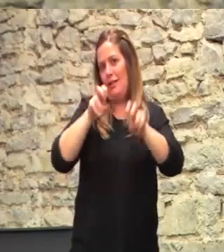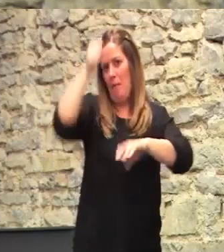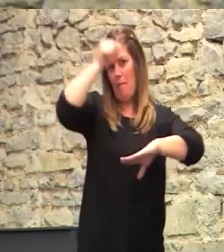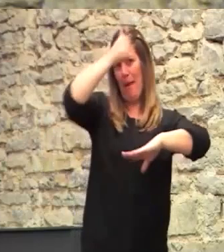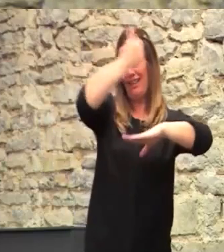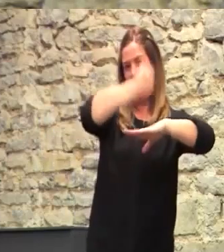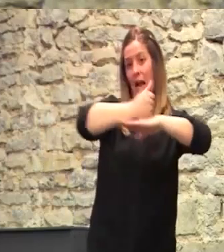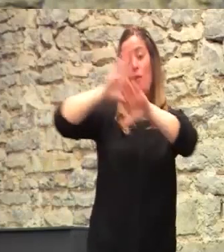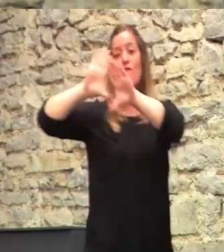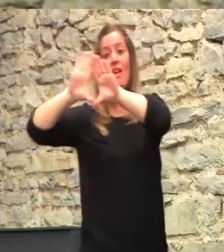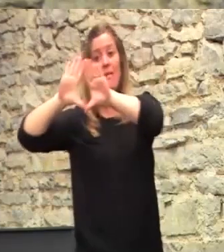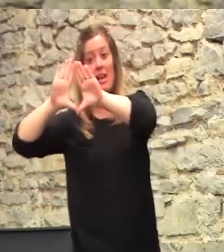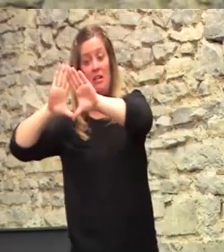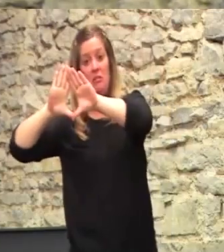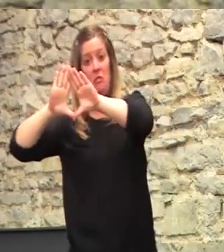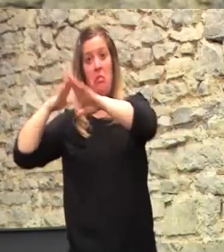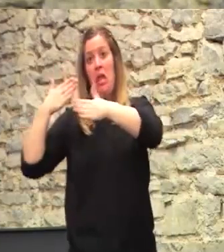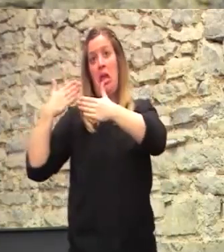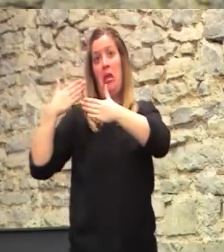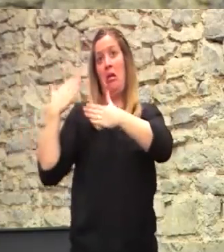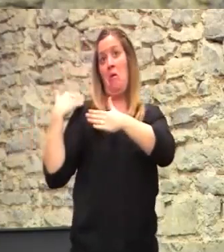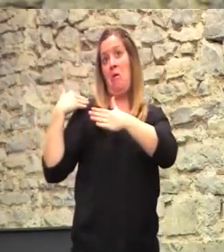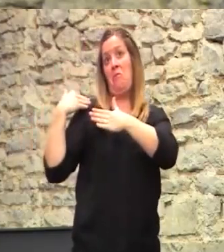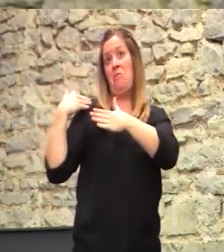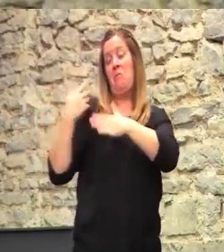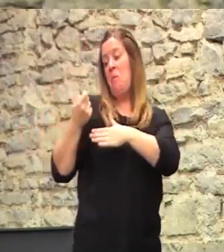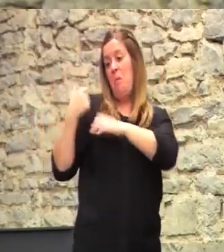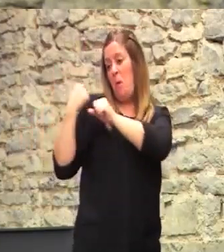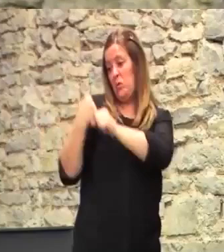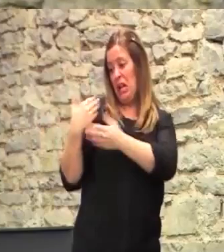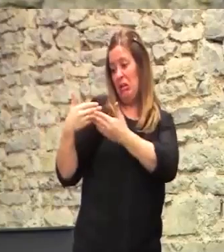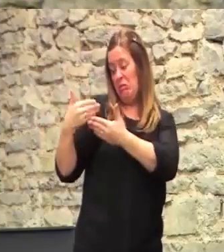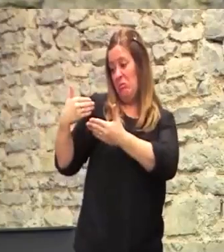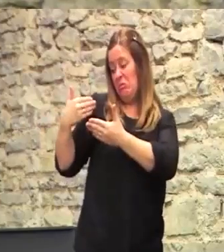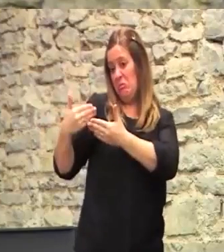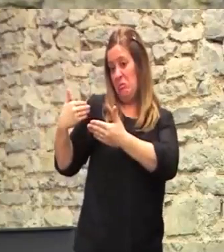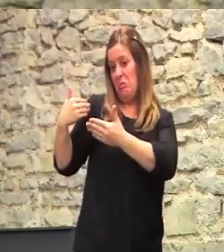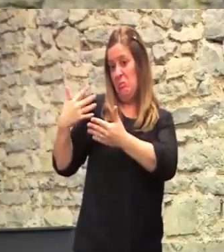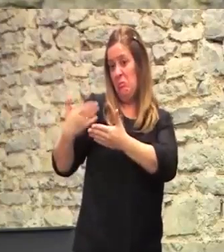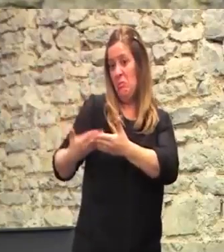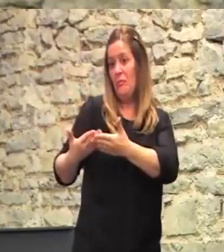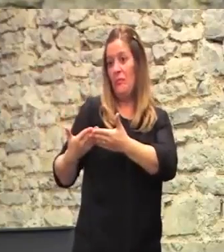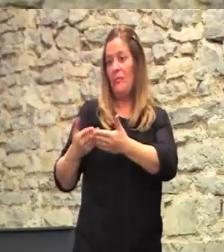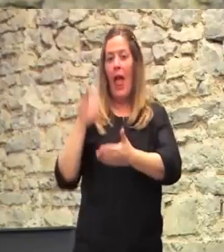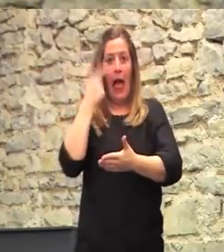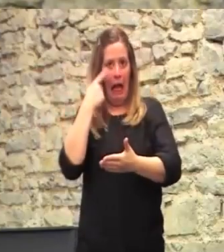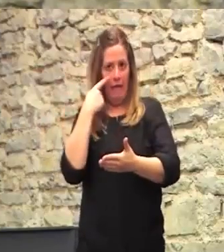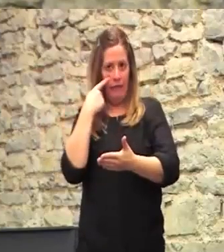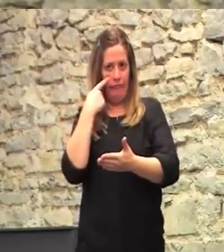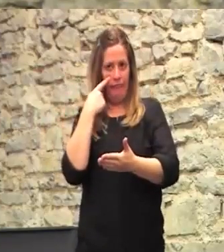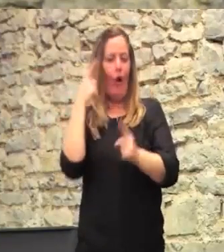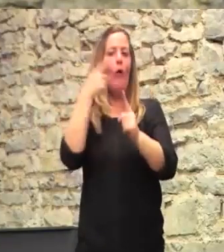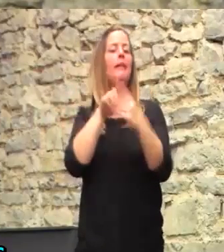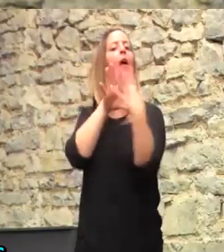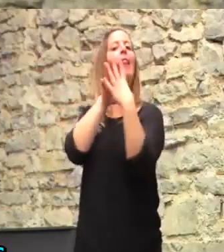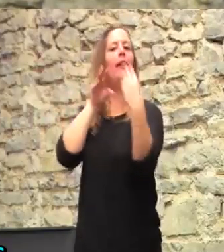el feminismo en estos últimos pocos años en realidad a ver para entendernos que hizo el